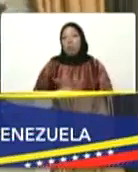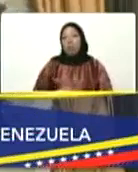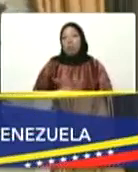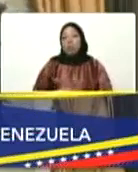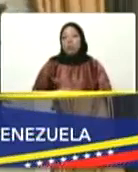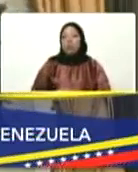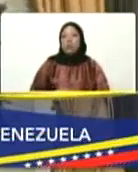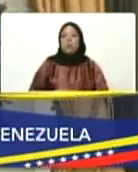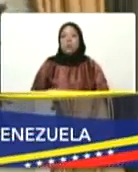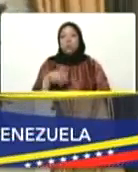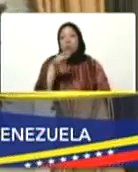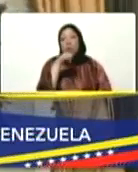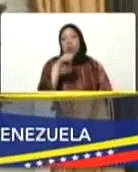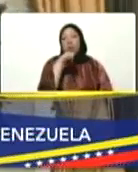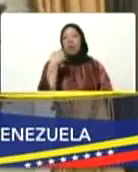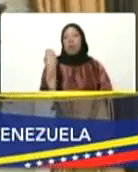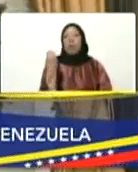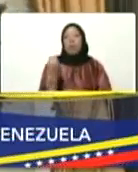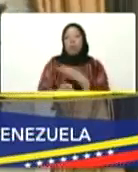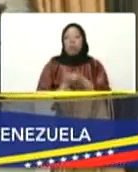o no ser, decía